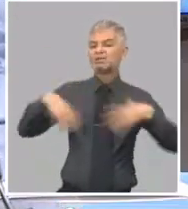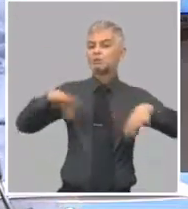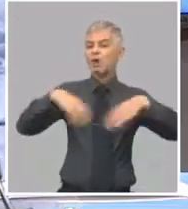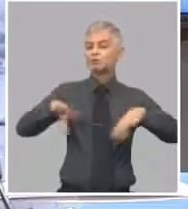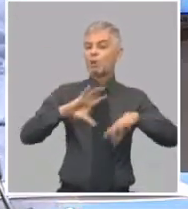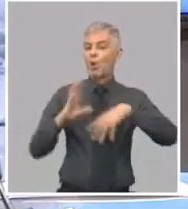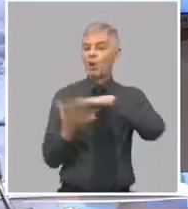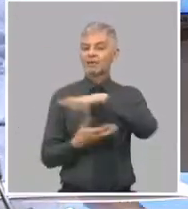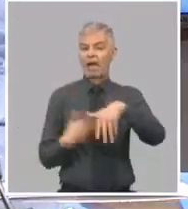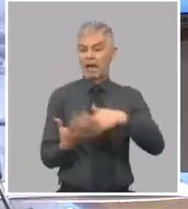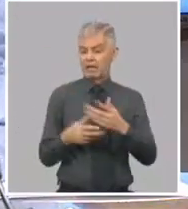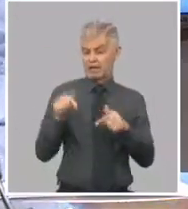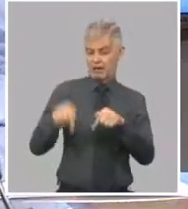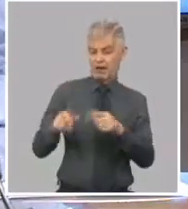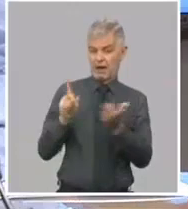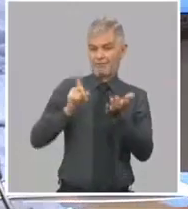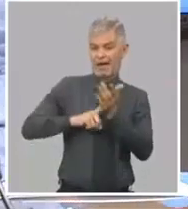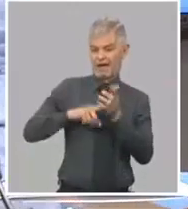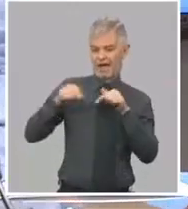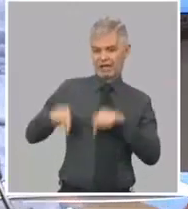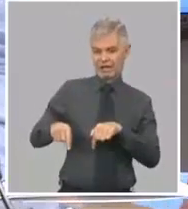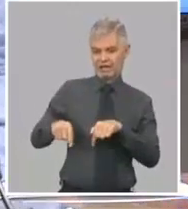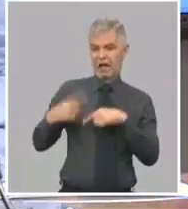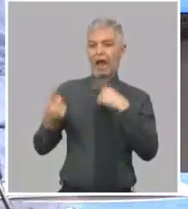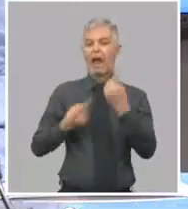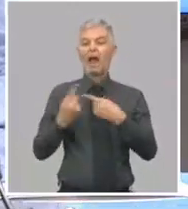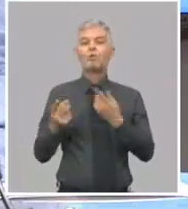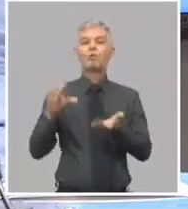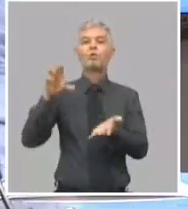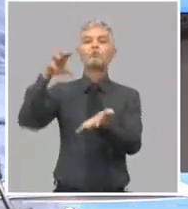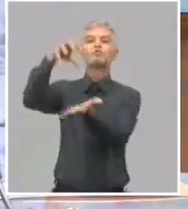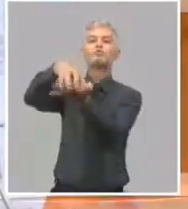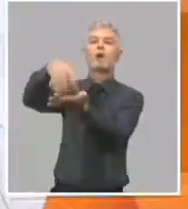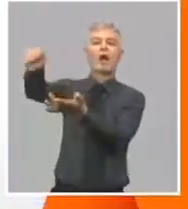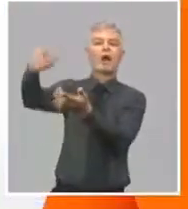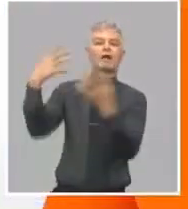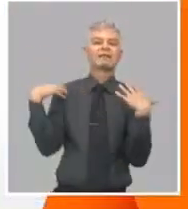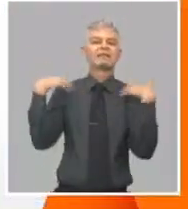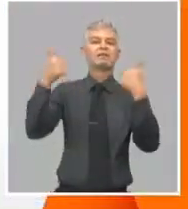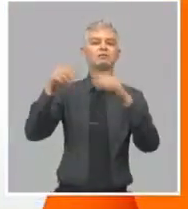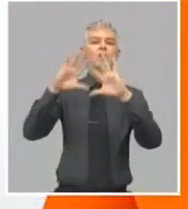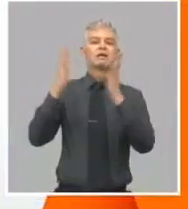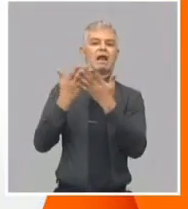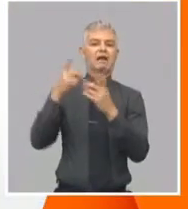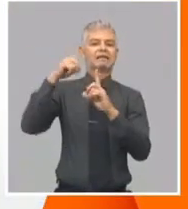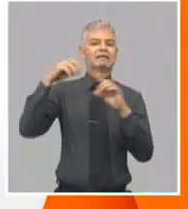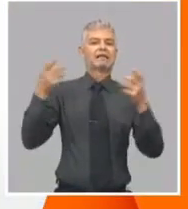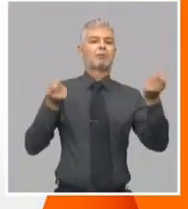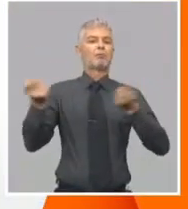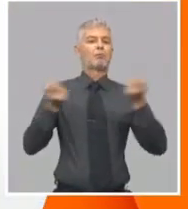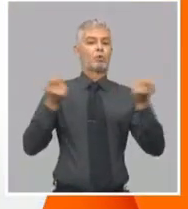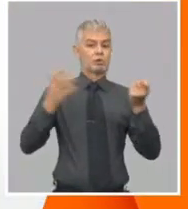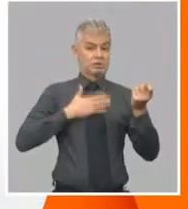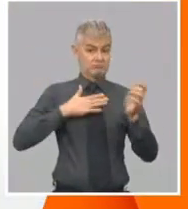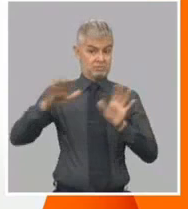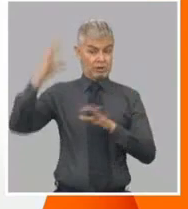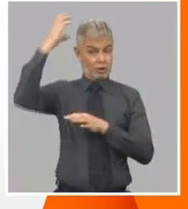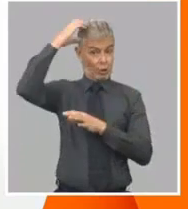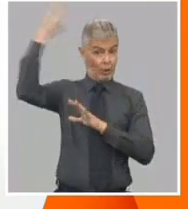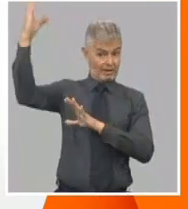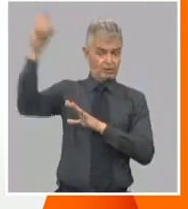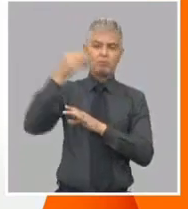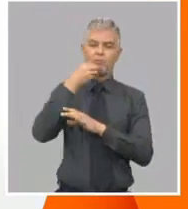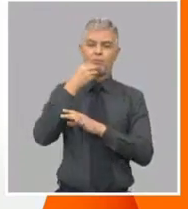demora en los itinerarios y que el centro de movilidad de la dirección general de transporte que pertenece al gobierno pueda